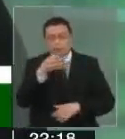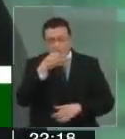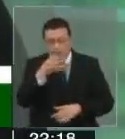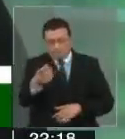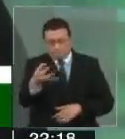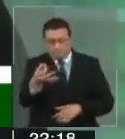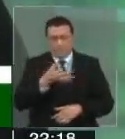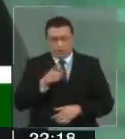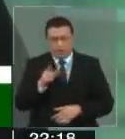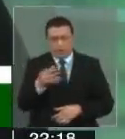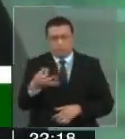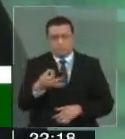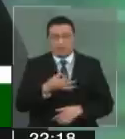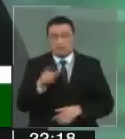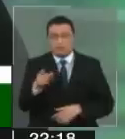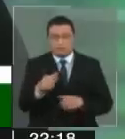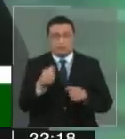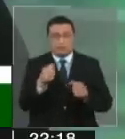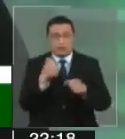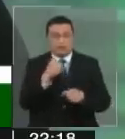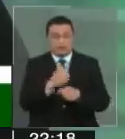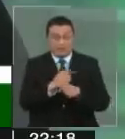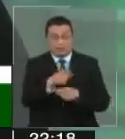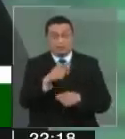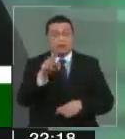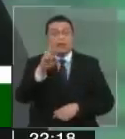Maluchita, me dijo. Ella trabajaba con ratas.